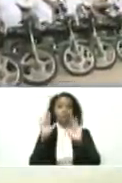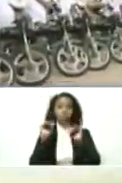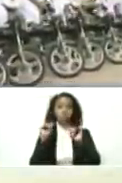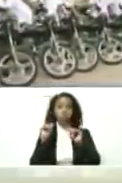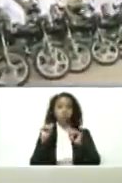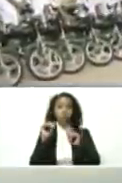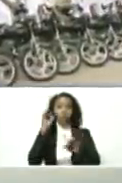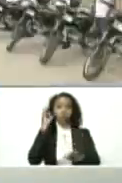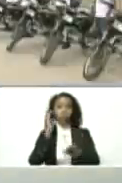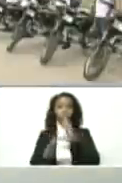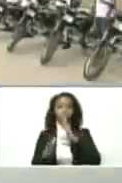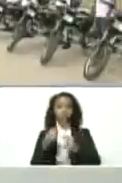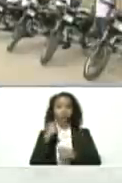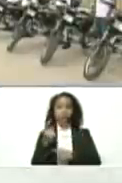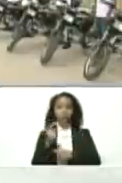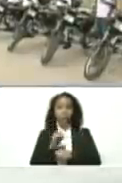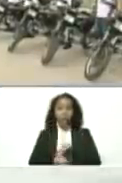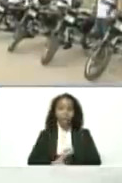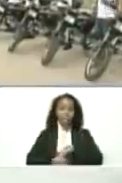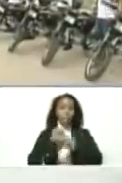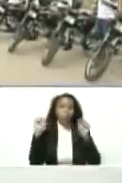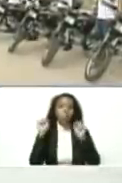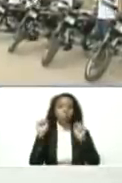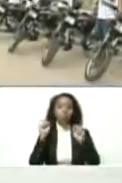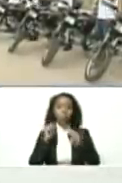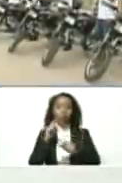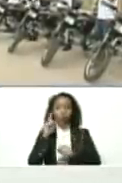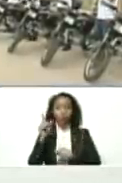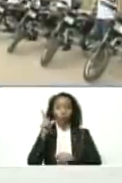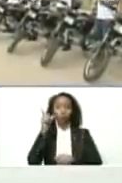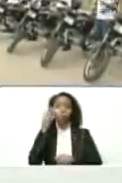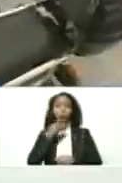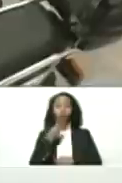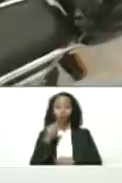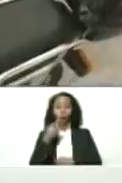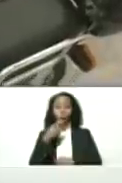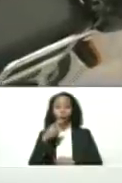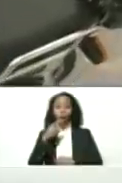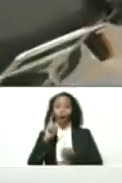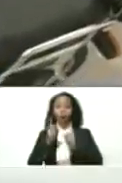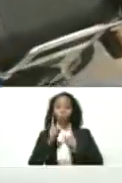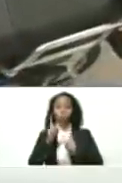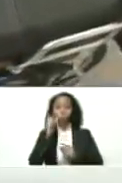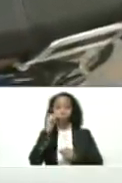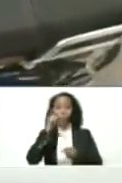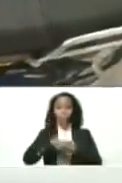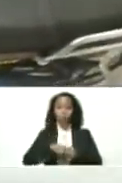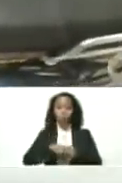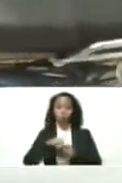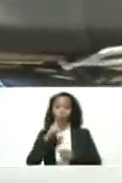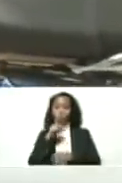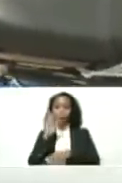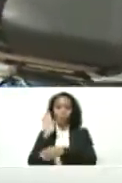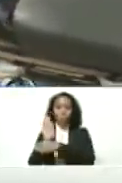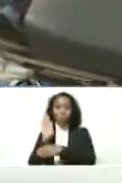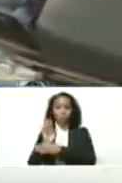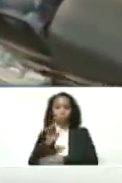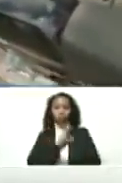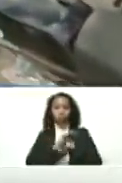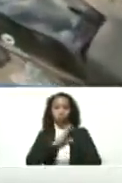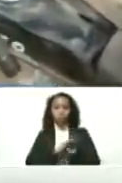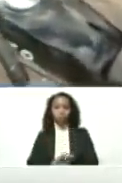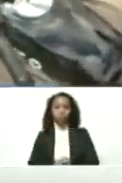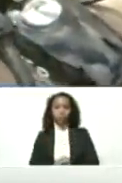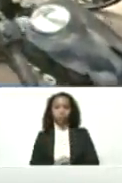de repente lanzó tremenda bomba, que los muchachos que trabajan delivery no tienen ninguna protección social.